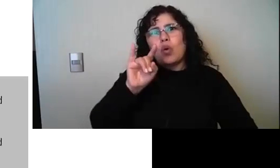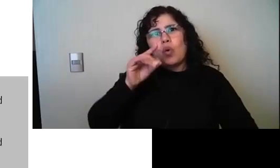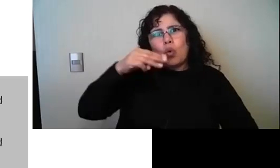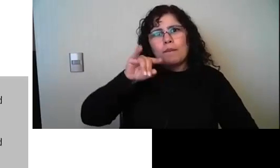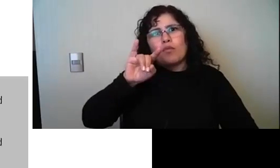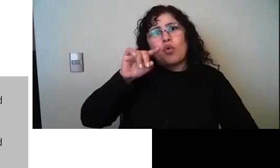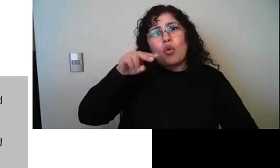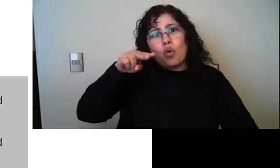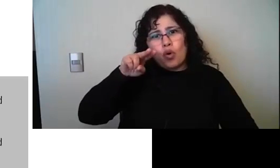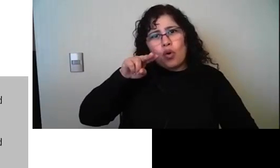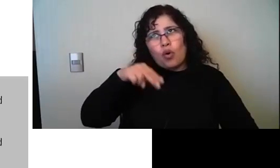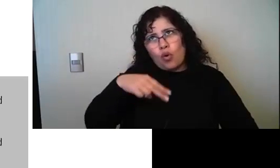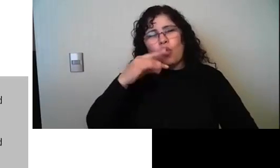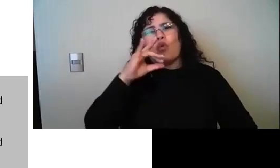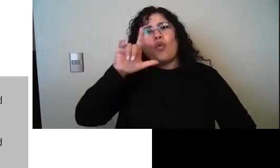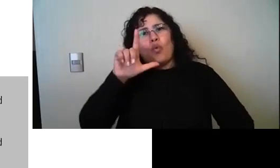luego tenemos